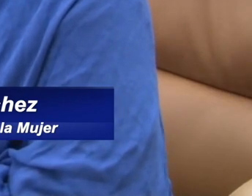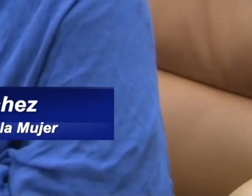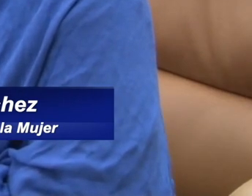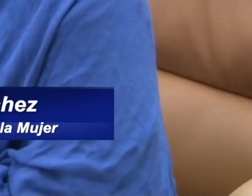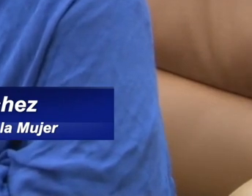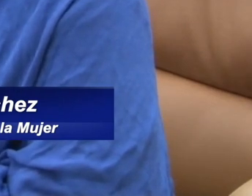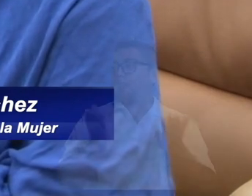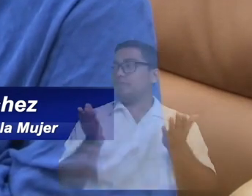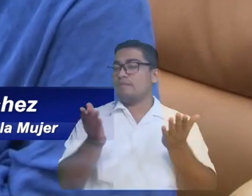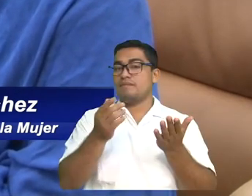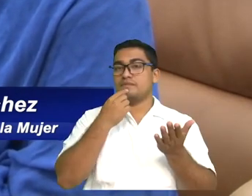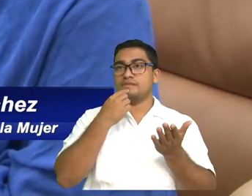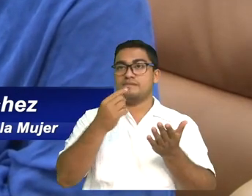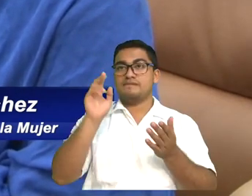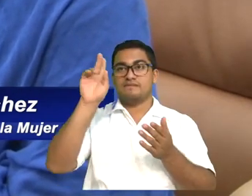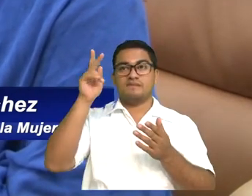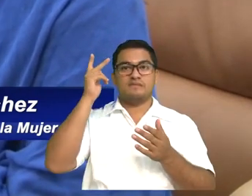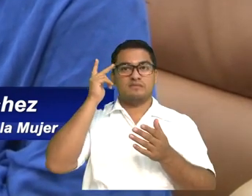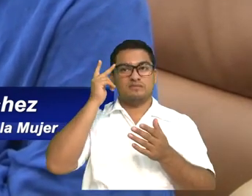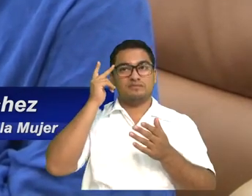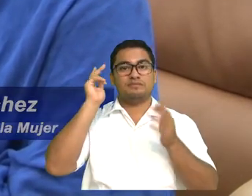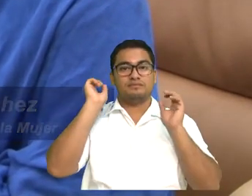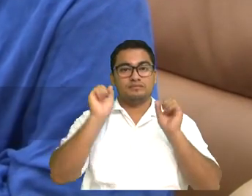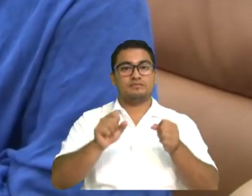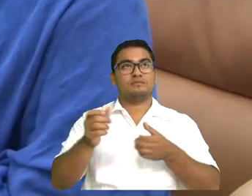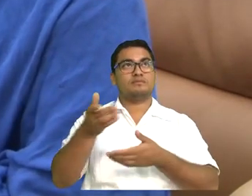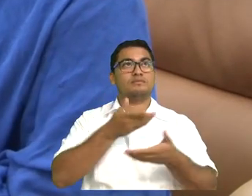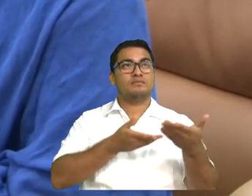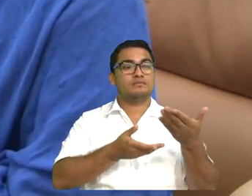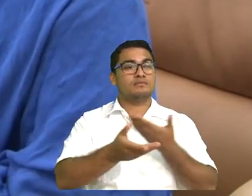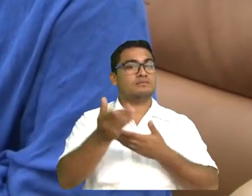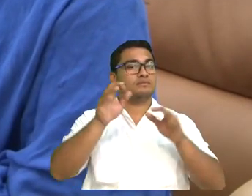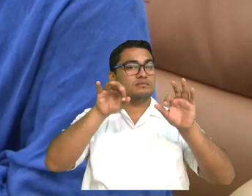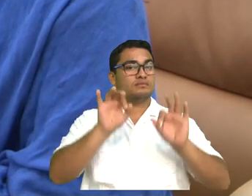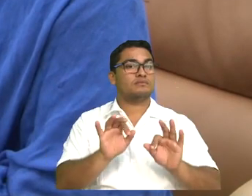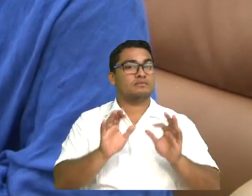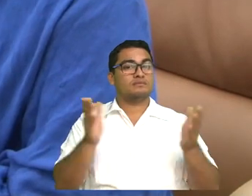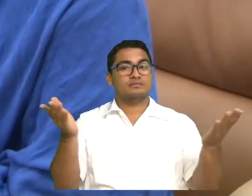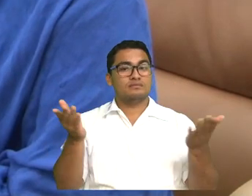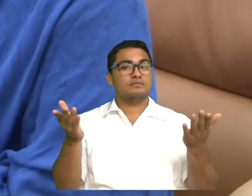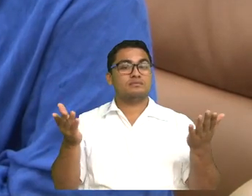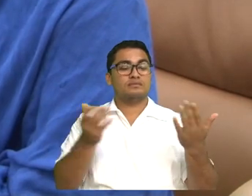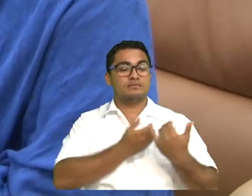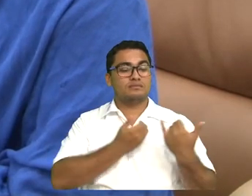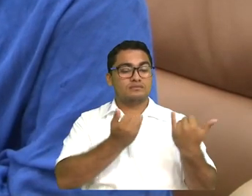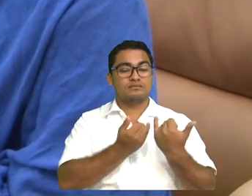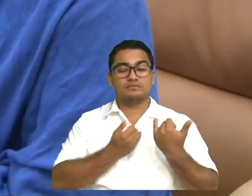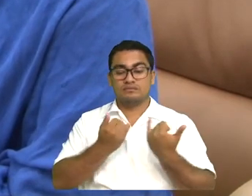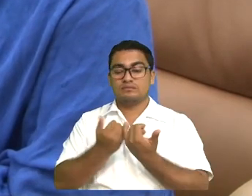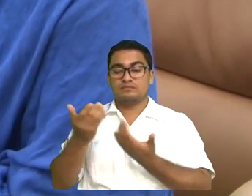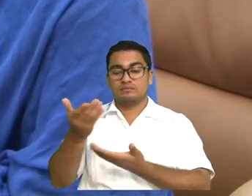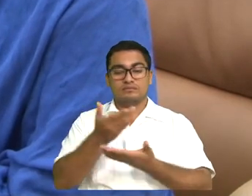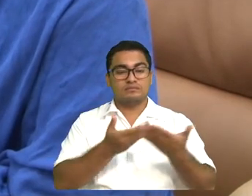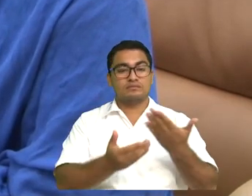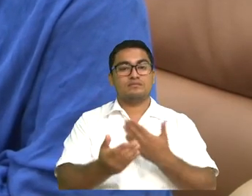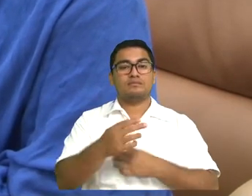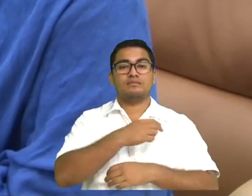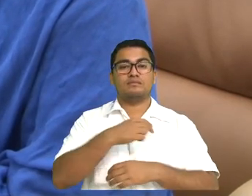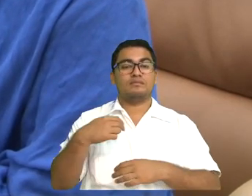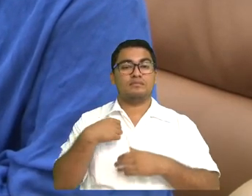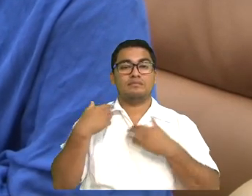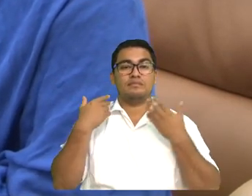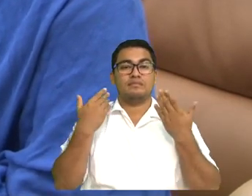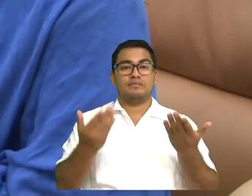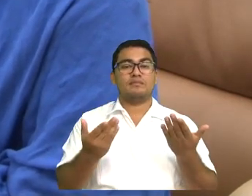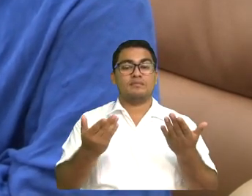esta política se fortalecen las articulaciones y sinergias interinstitucionales desde acciones